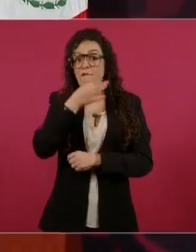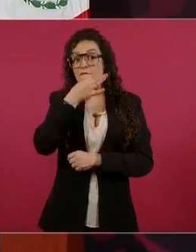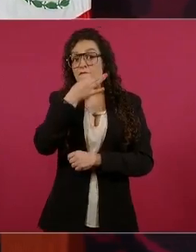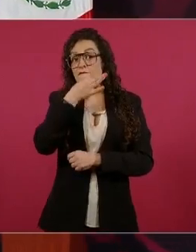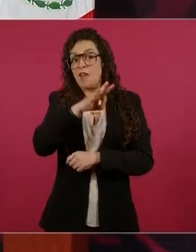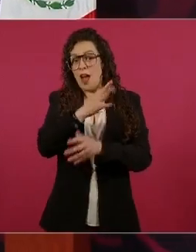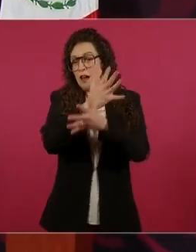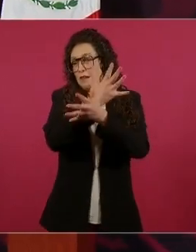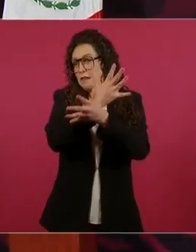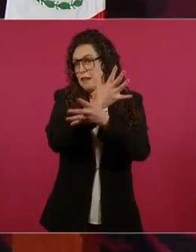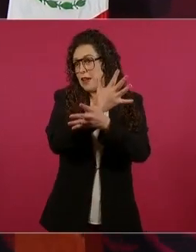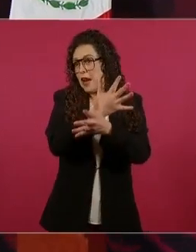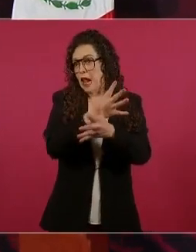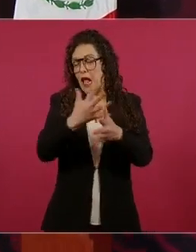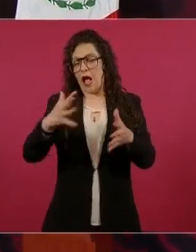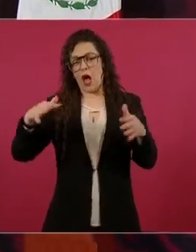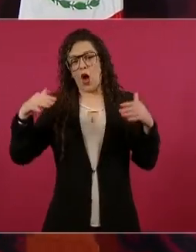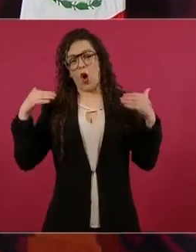Entonces,